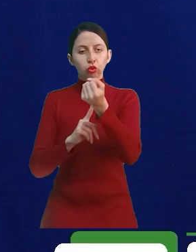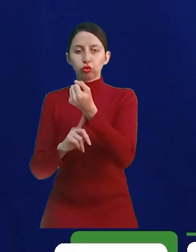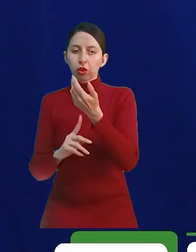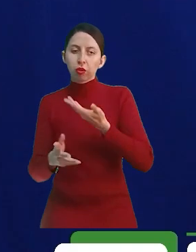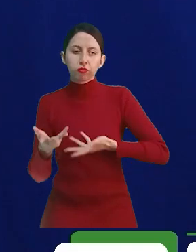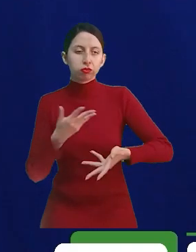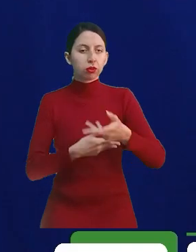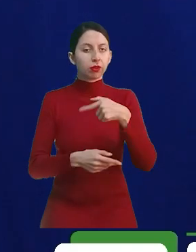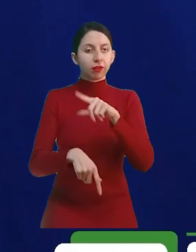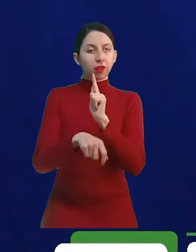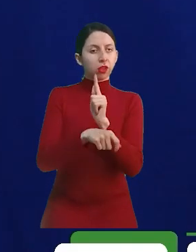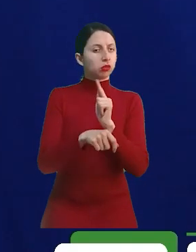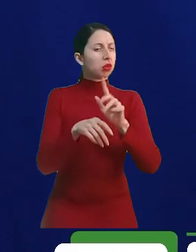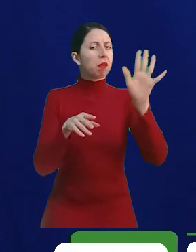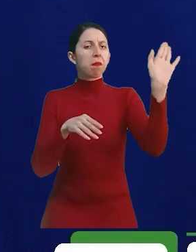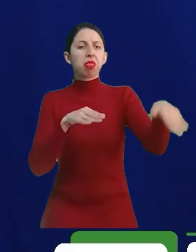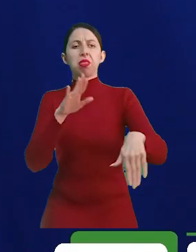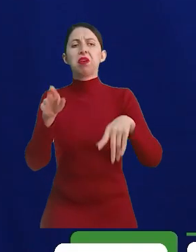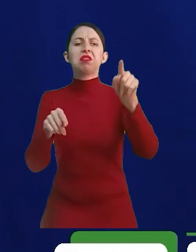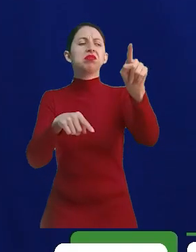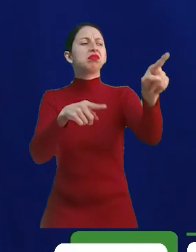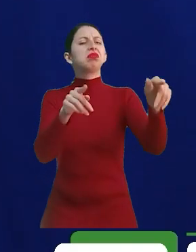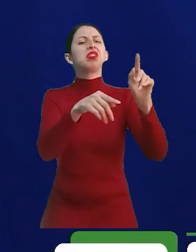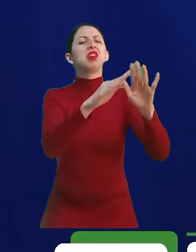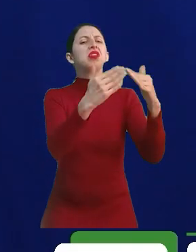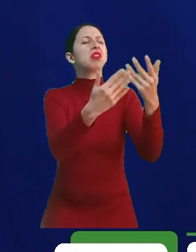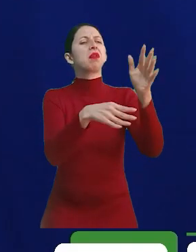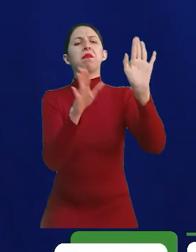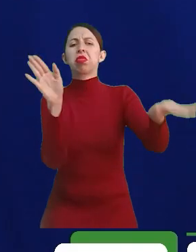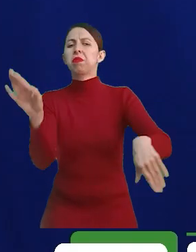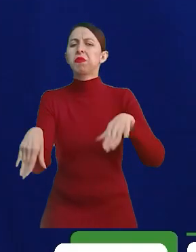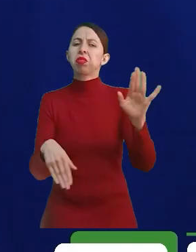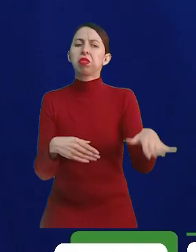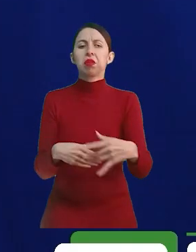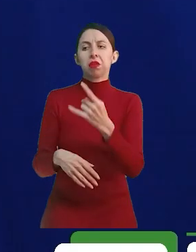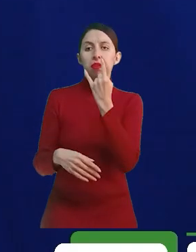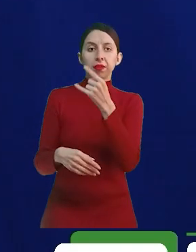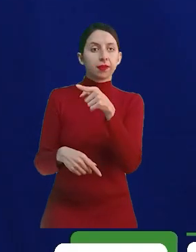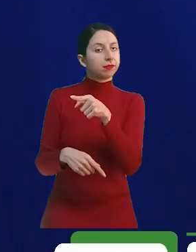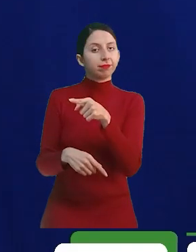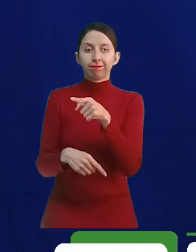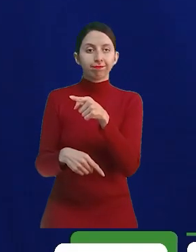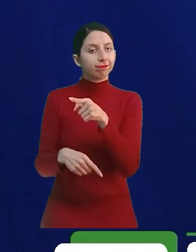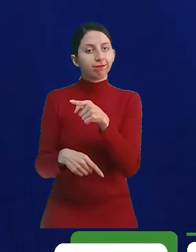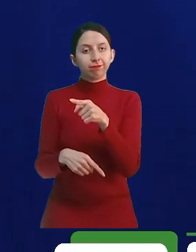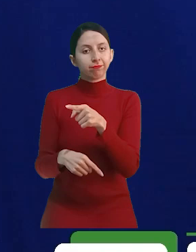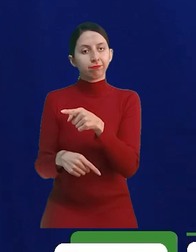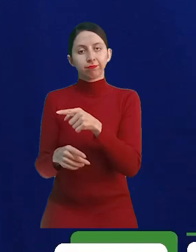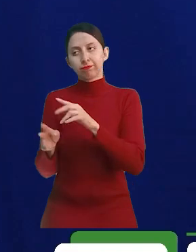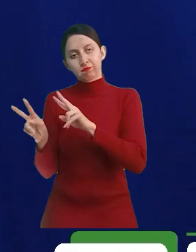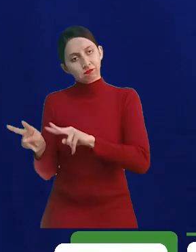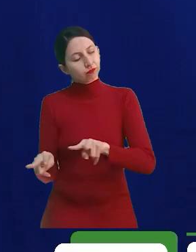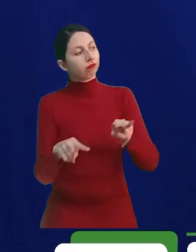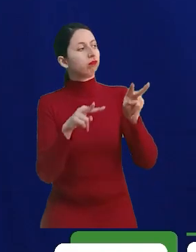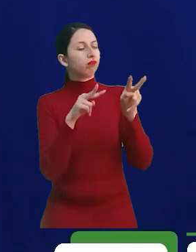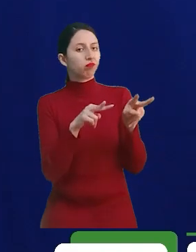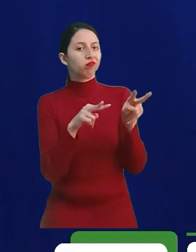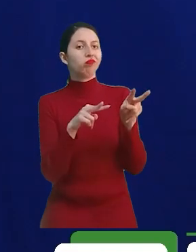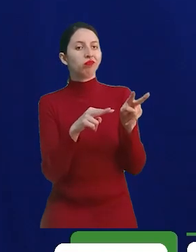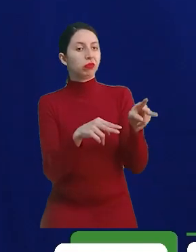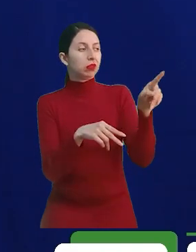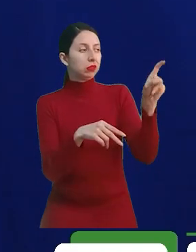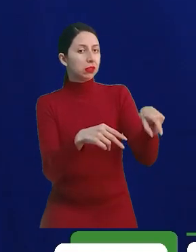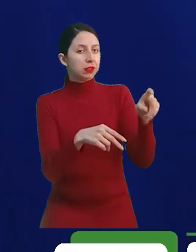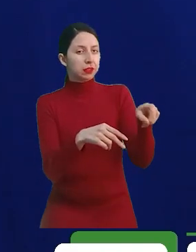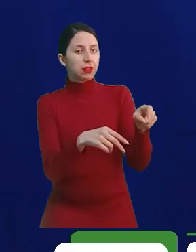la facultad no puede estar de espaldas a las necesidades que tienen las instituciones educativas y la Facultad de Educación